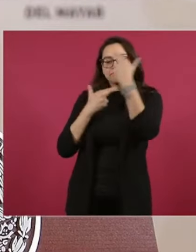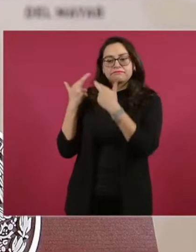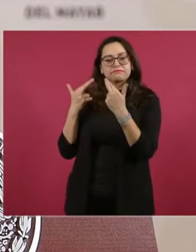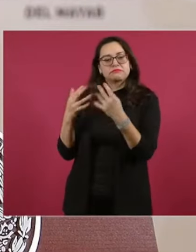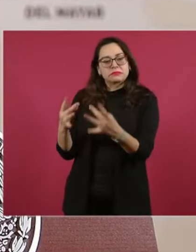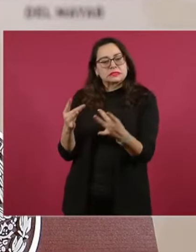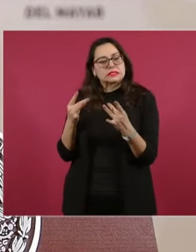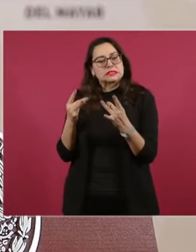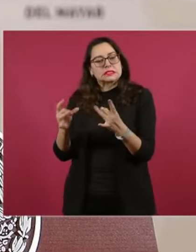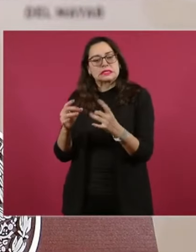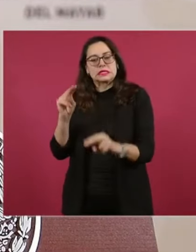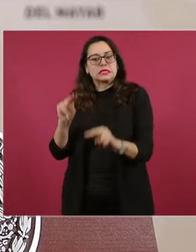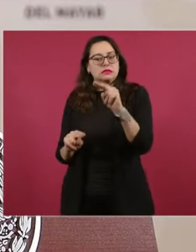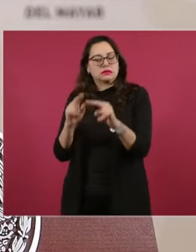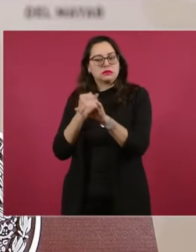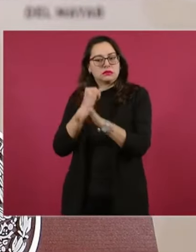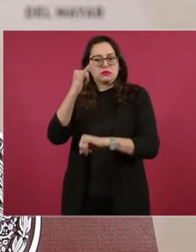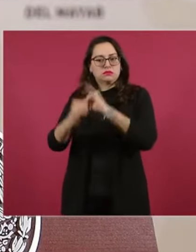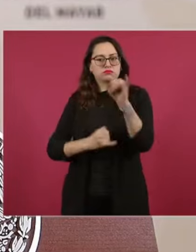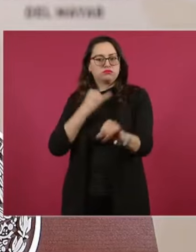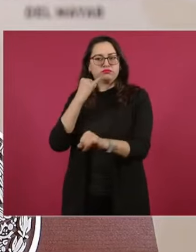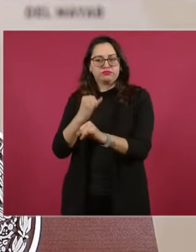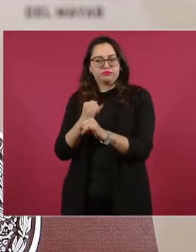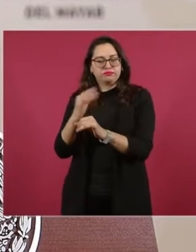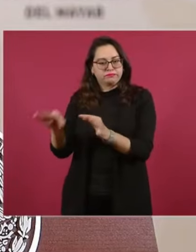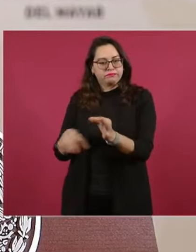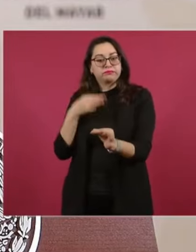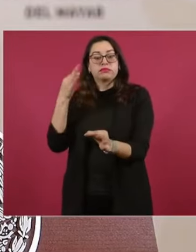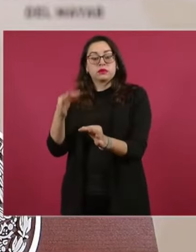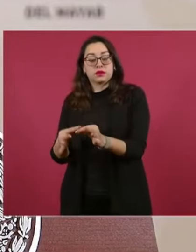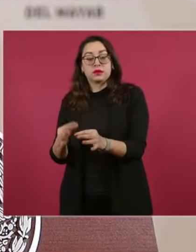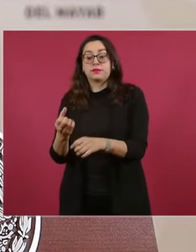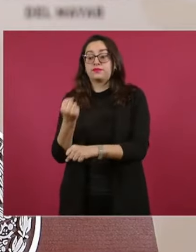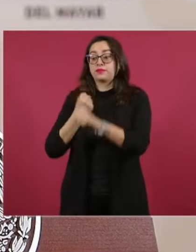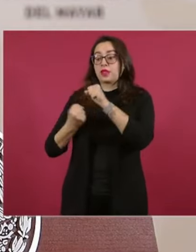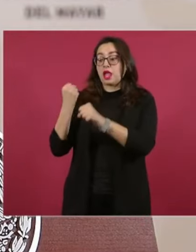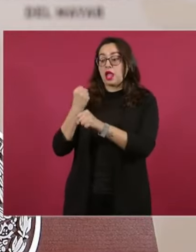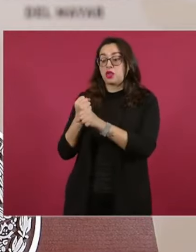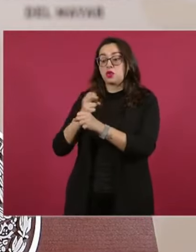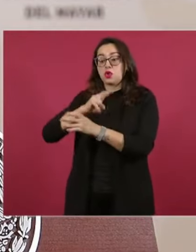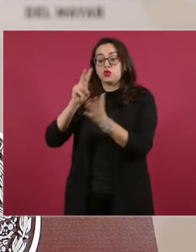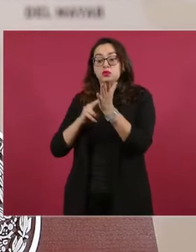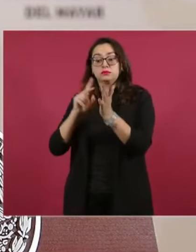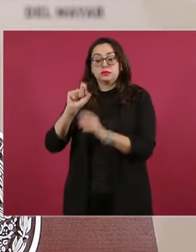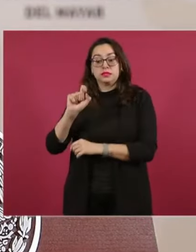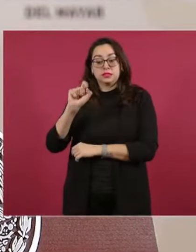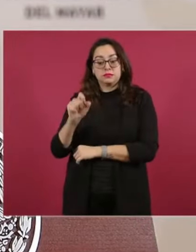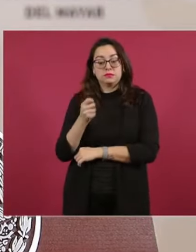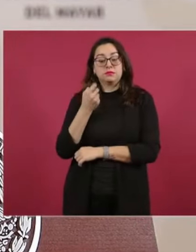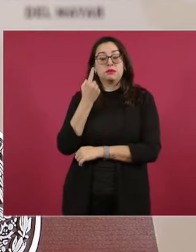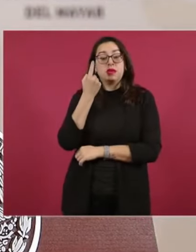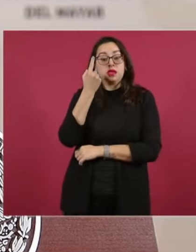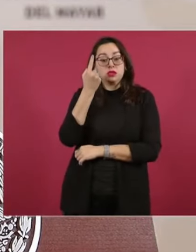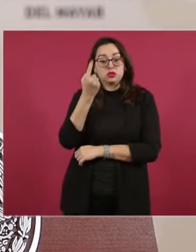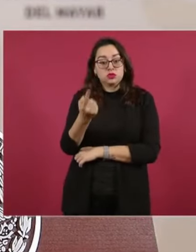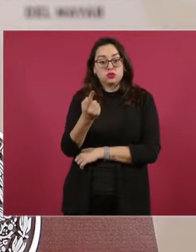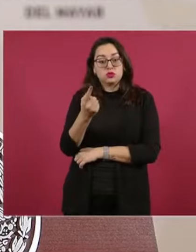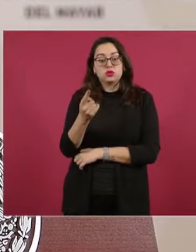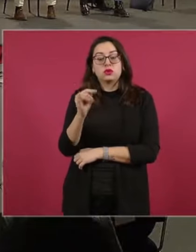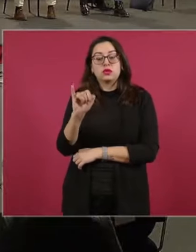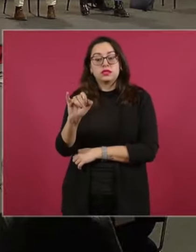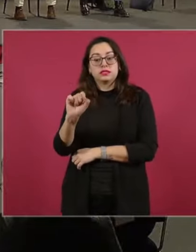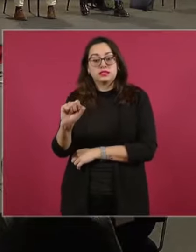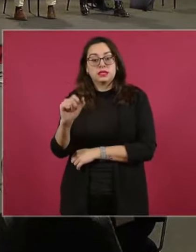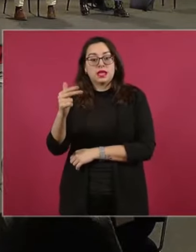estándares del mundo. COFEPRIS, desde el 2021, es el primer miembro hispanohablante de ICH,